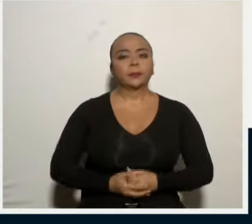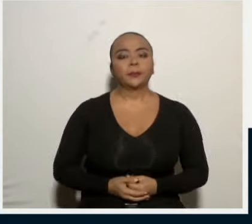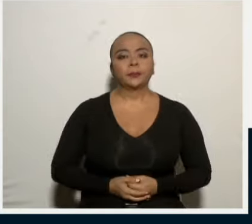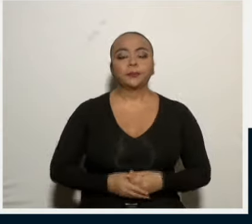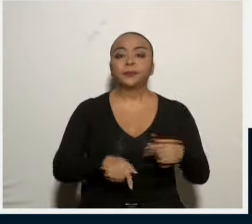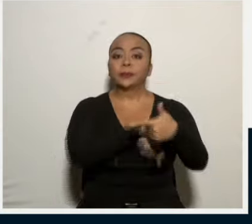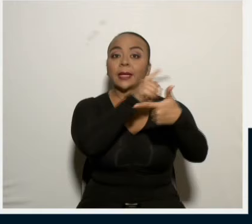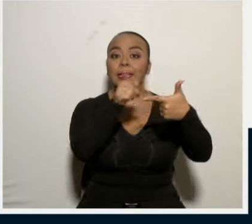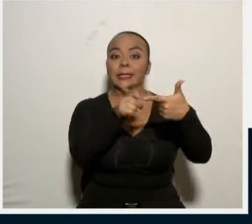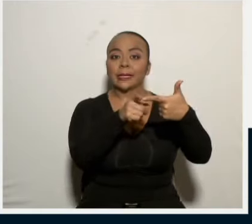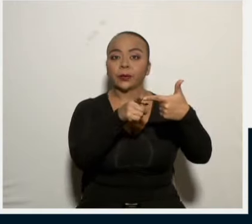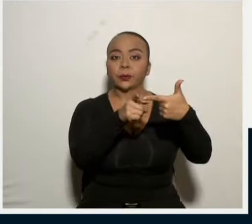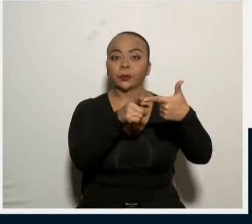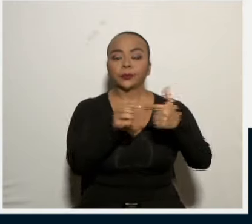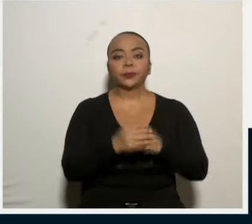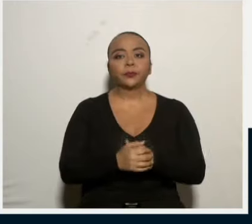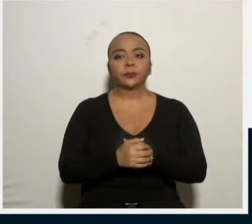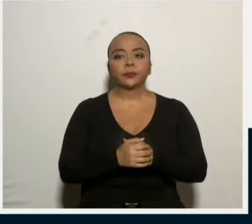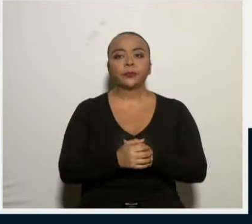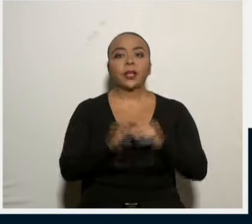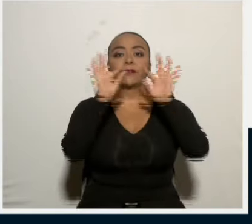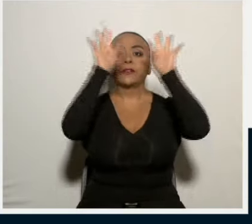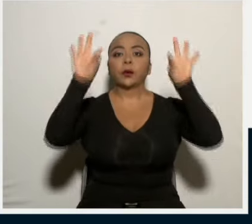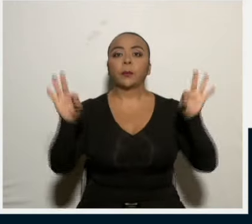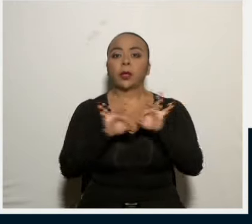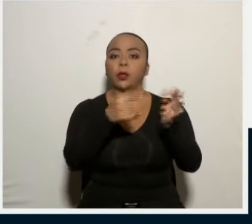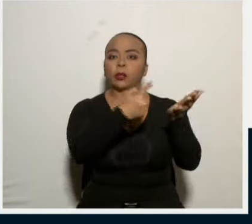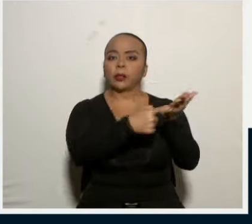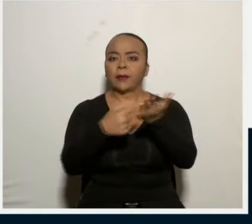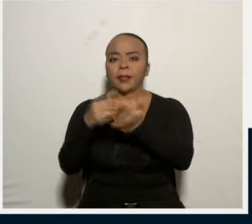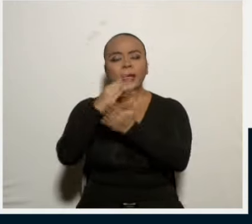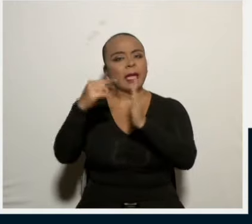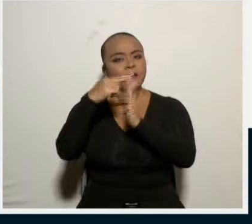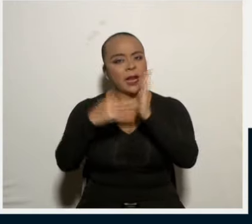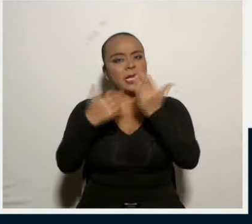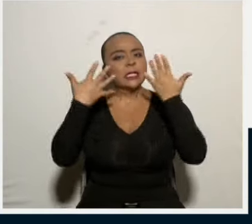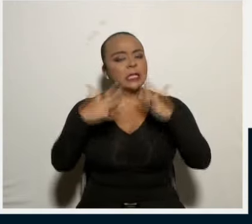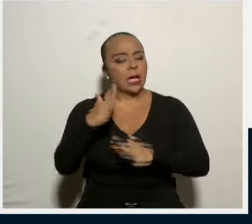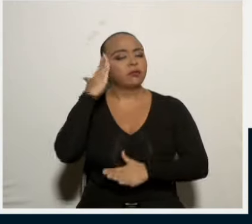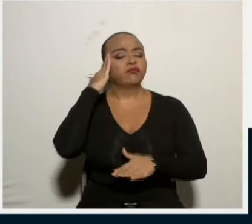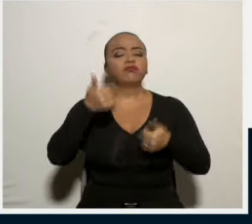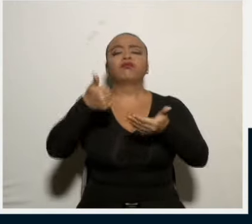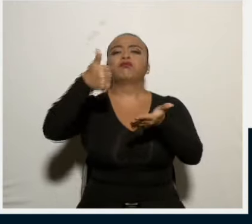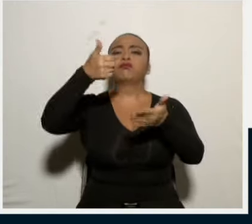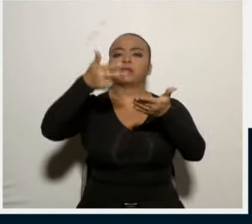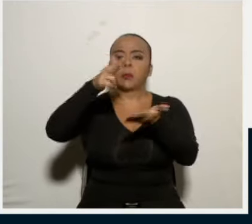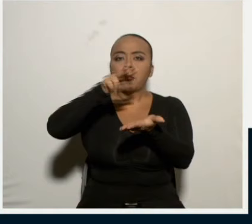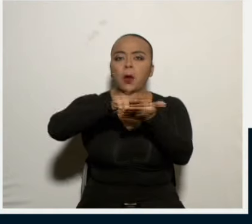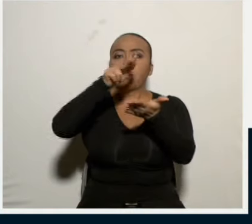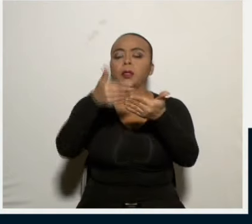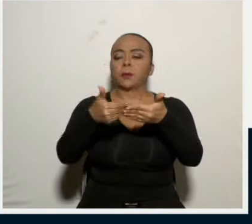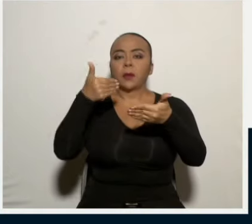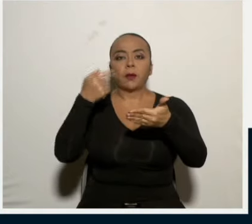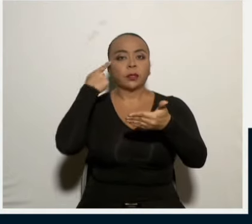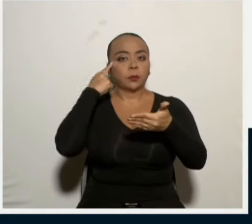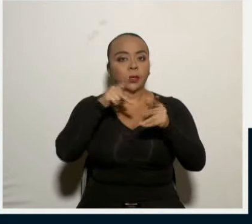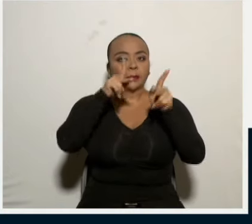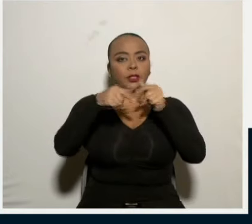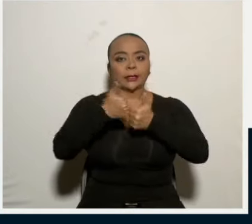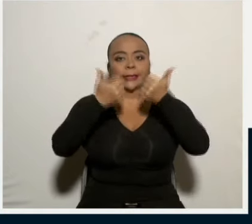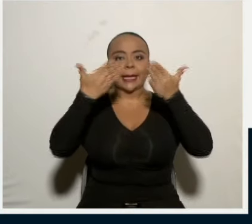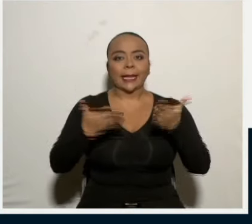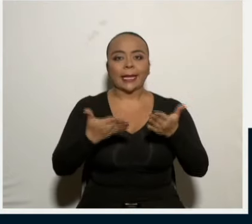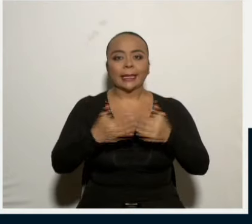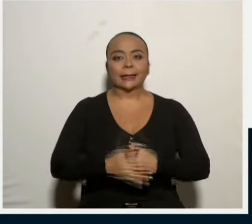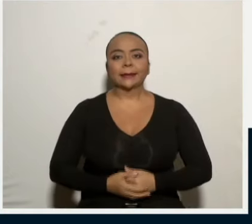Segunda regla. El formato del debate y las reglas han sido conocidos y aprobados de previo por las personas candidatas.